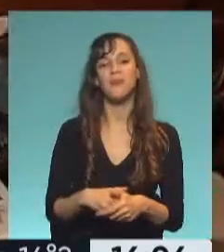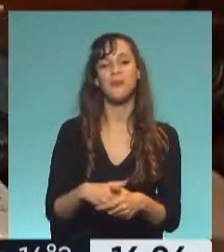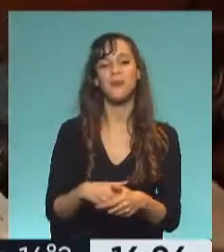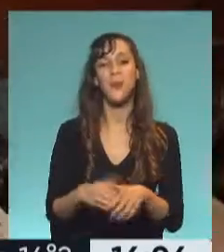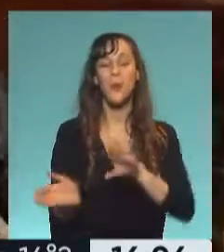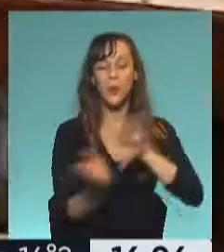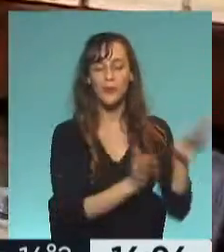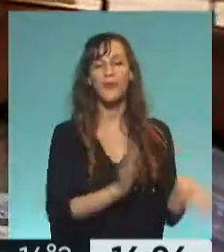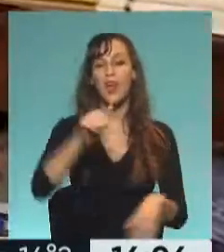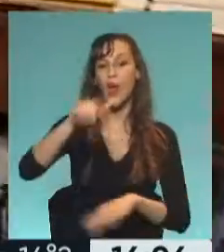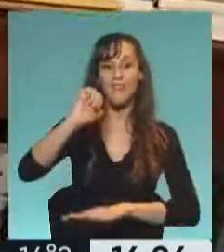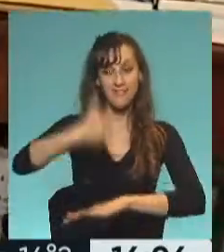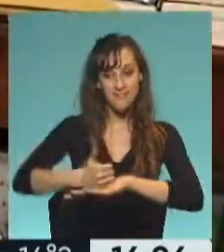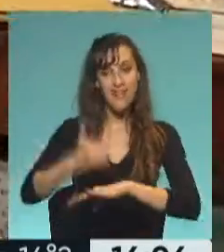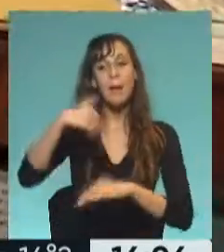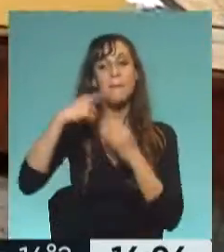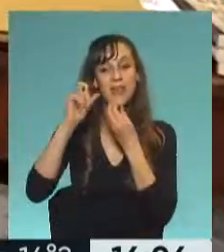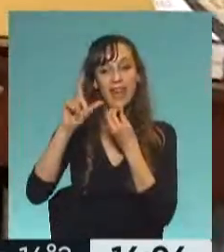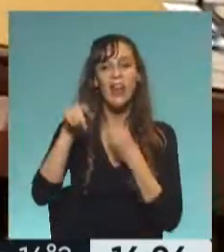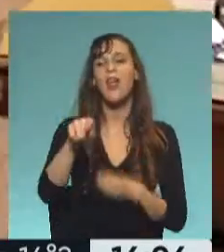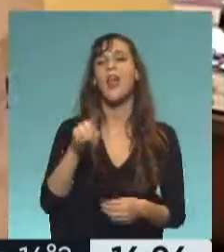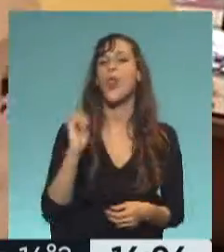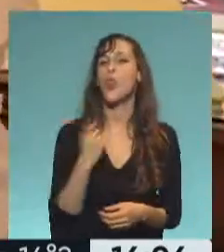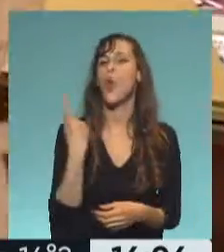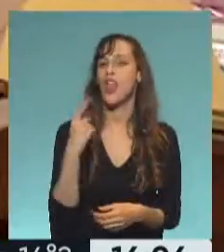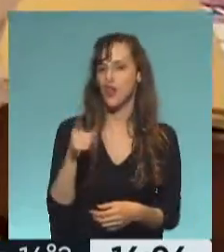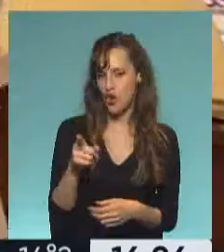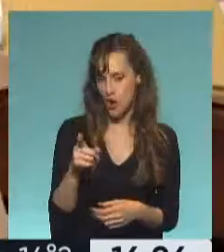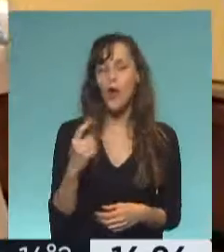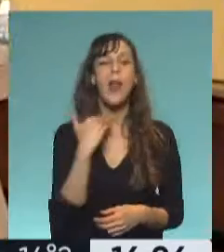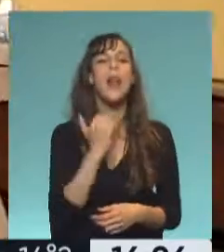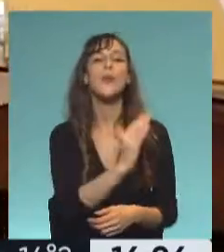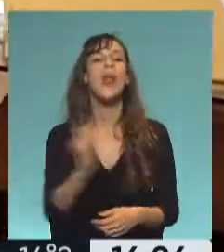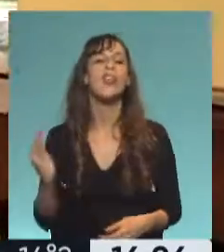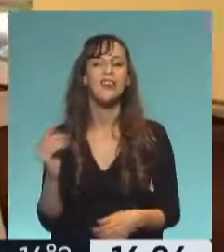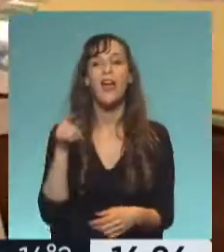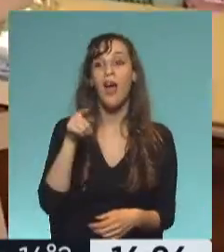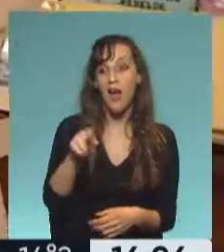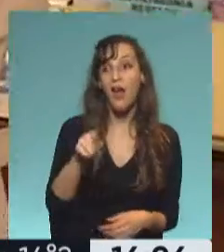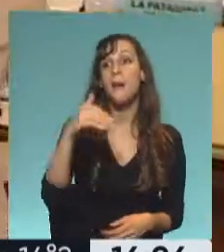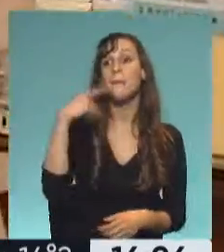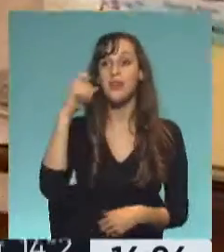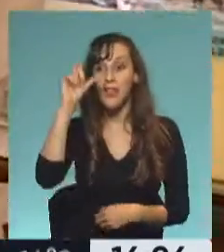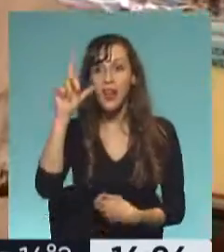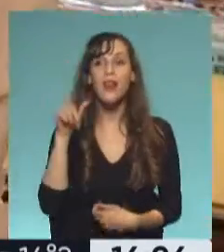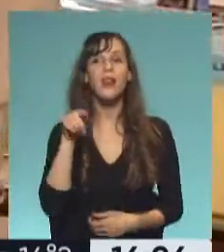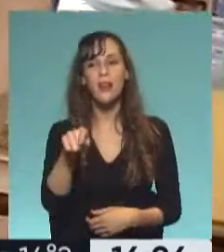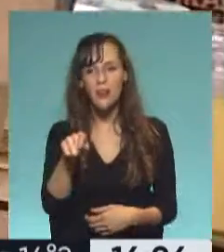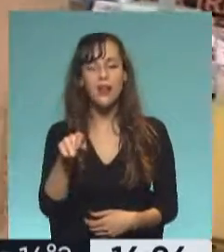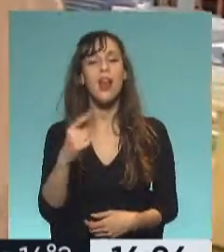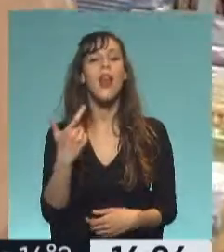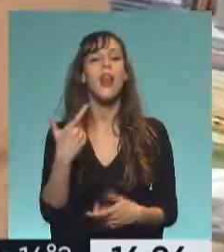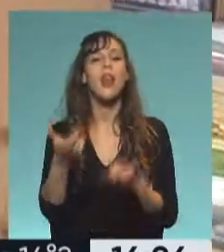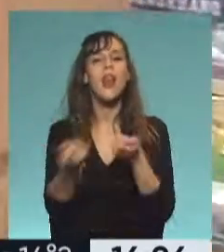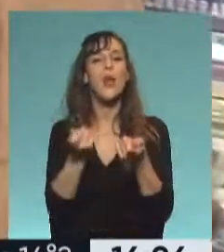Me acompaña Miguel, que es el dueño de esta librería. Miguel, estamos en la librería antigua más. En la librería independiente